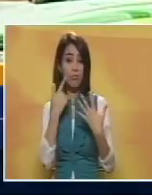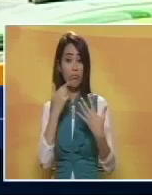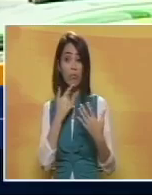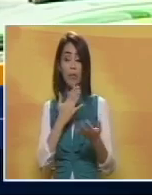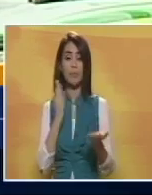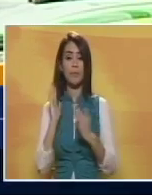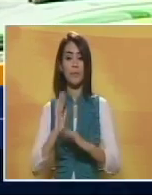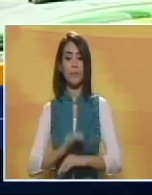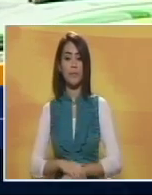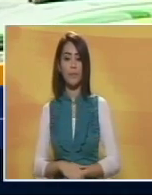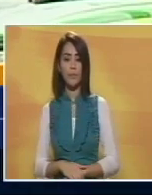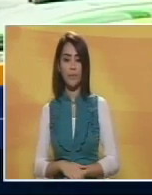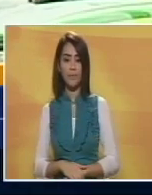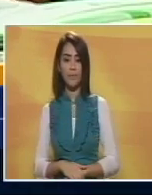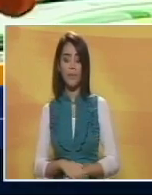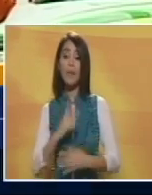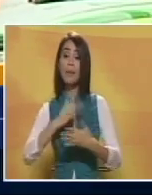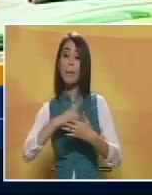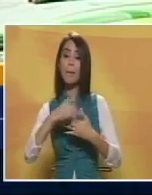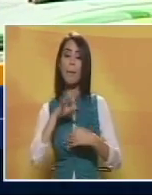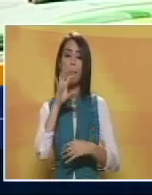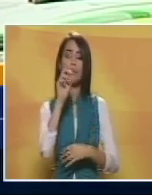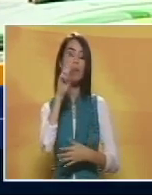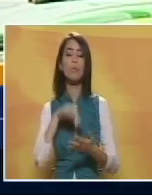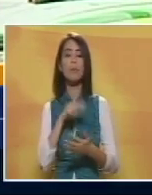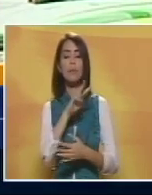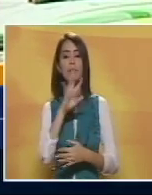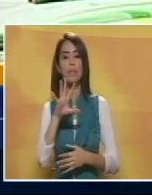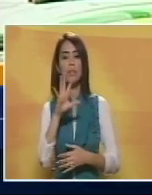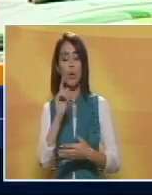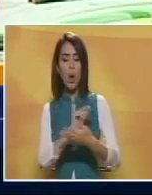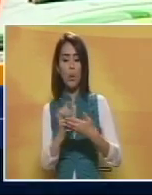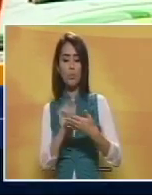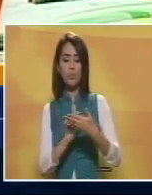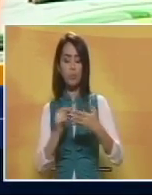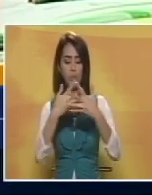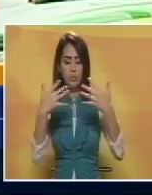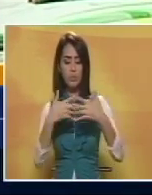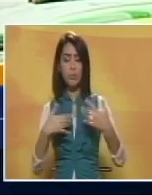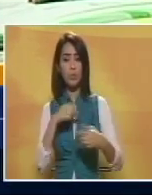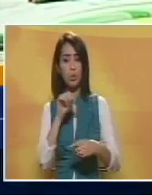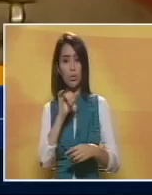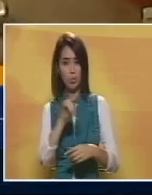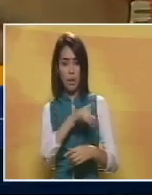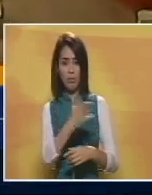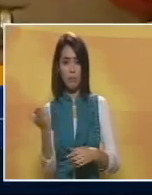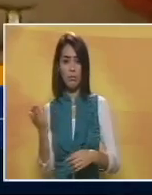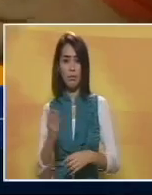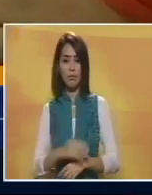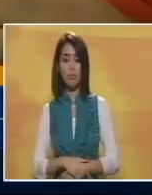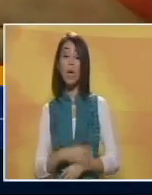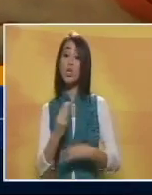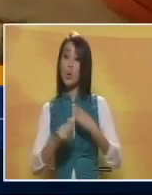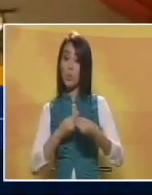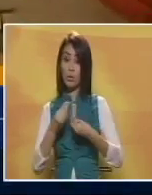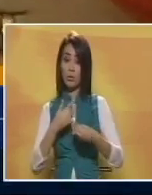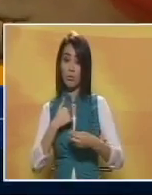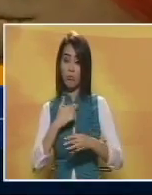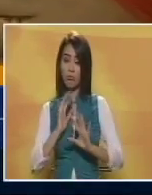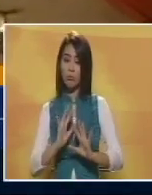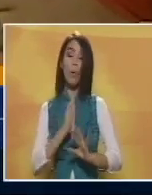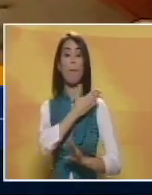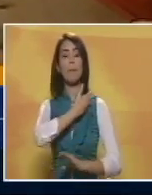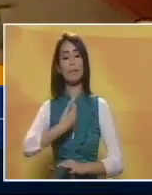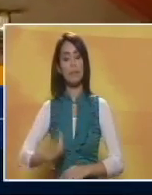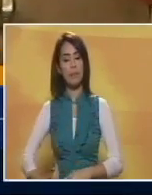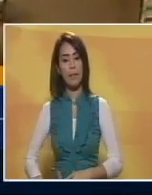pues, del Plan de la Patria 2025. Esto lo escribieron ustedes, compatriotas, y lo voy a cumplir como